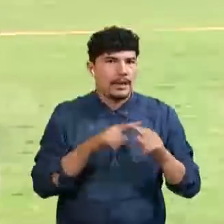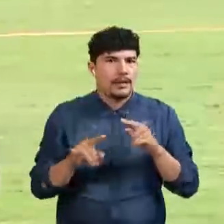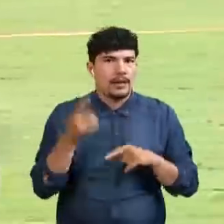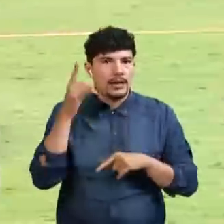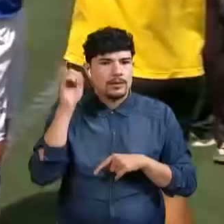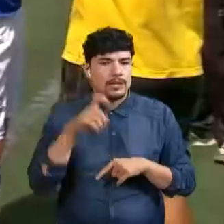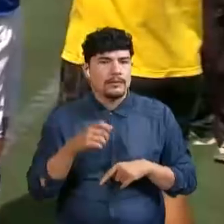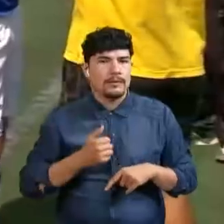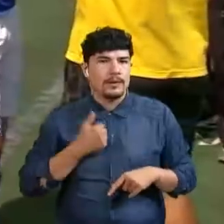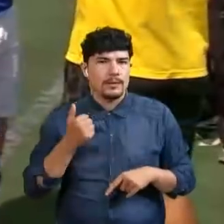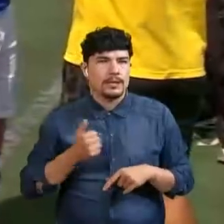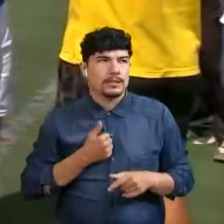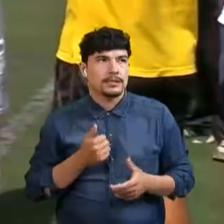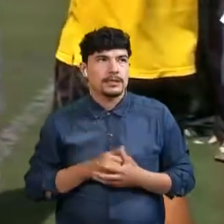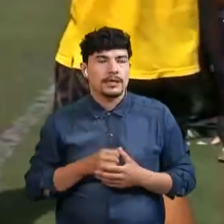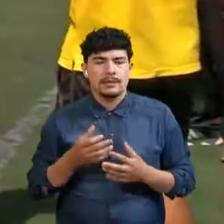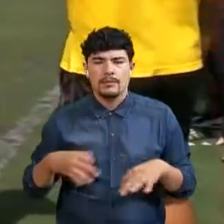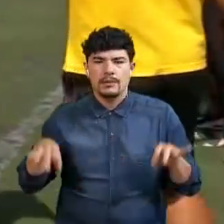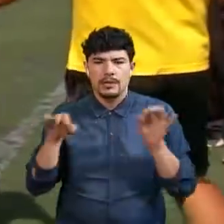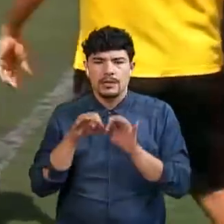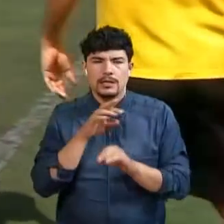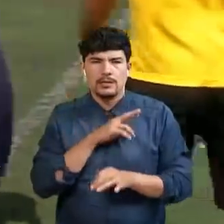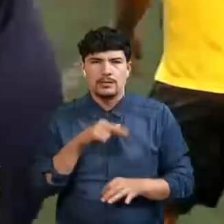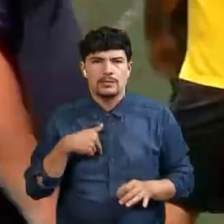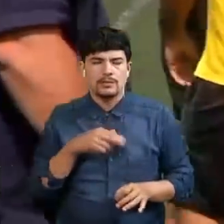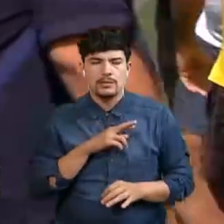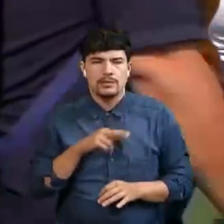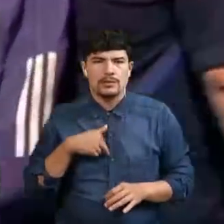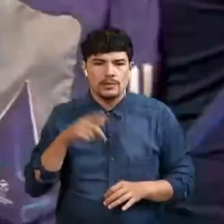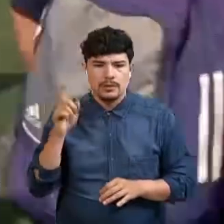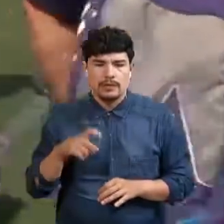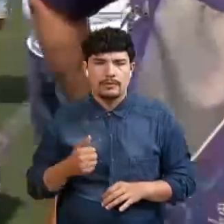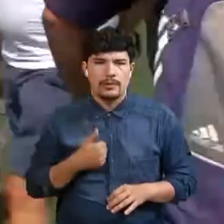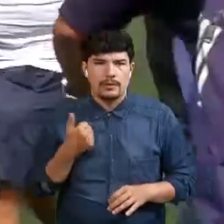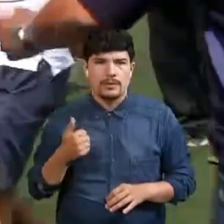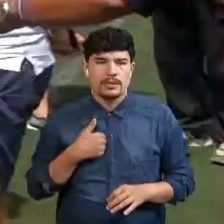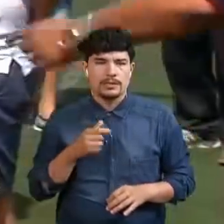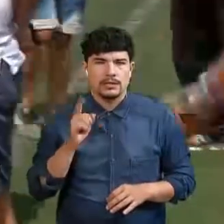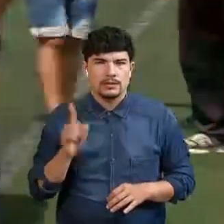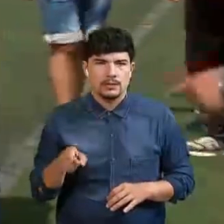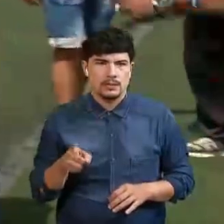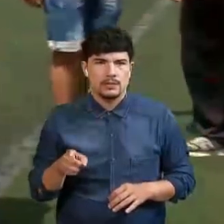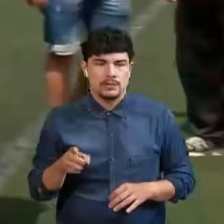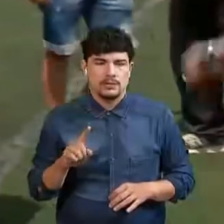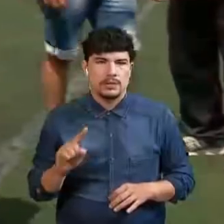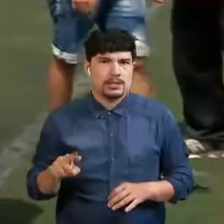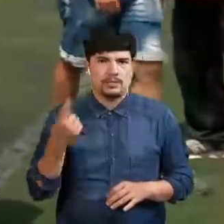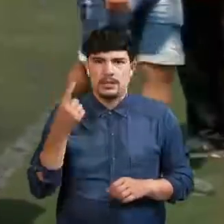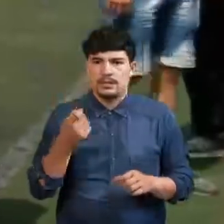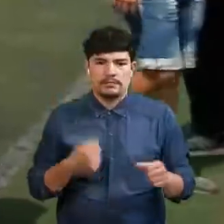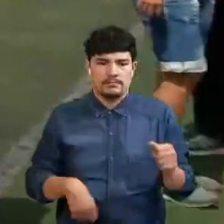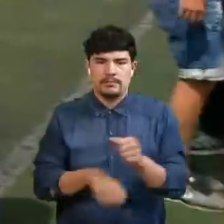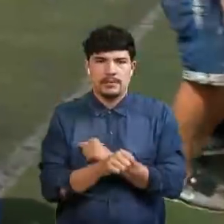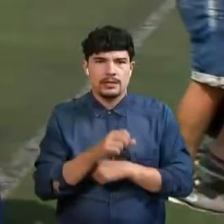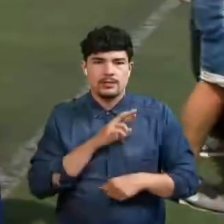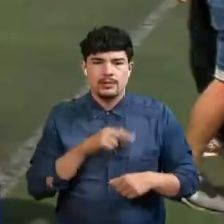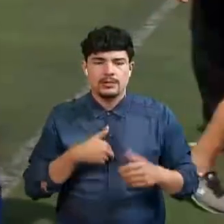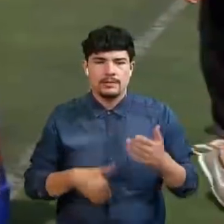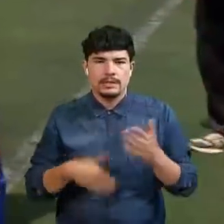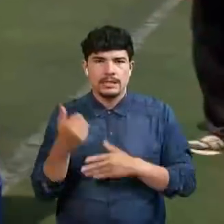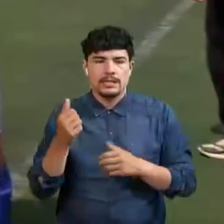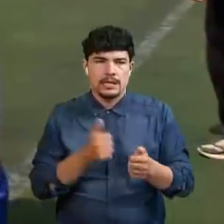que se debe aprovechar eso es fundamental para nosotros igual debemos que sacarle provecho a eso desde el primer partido que sacar